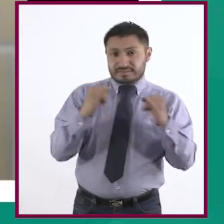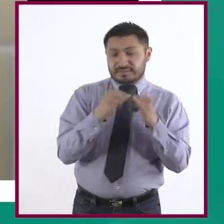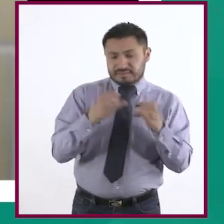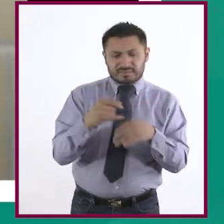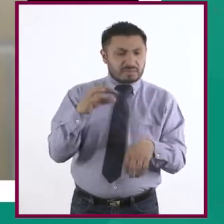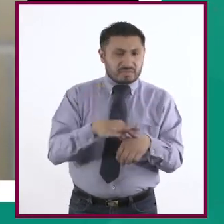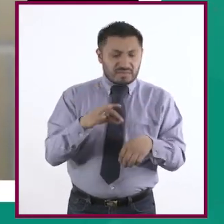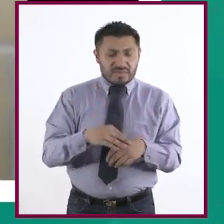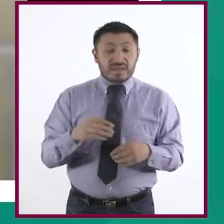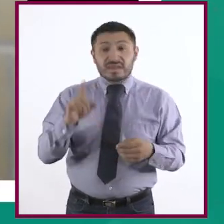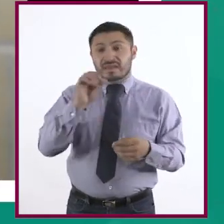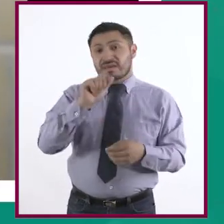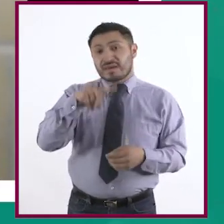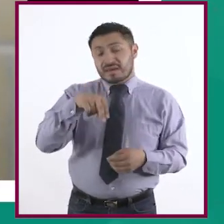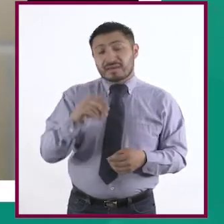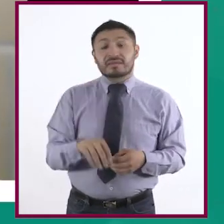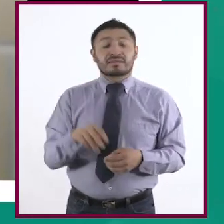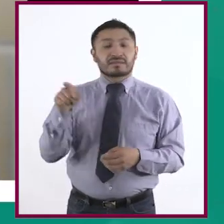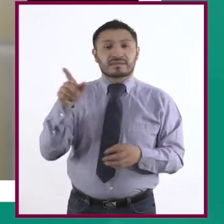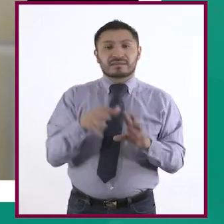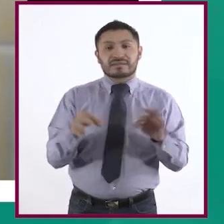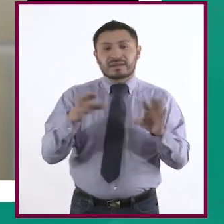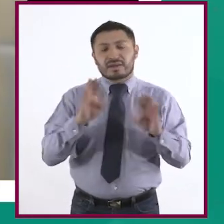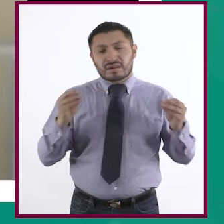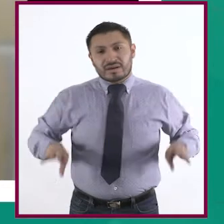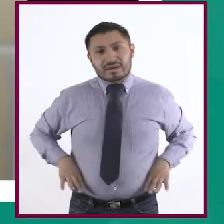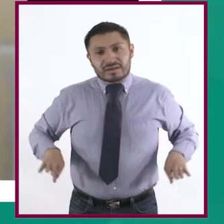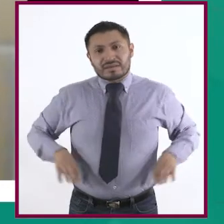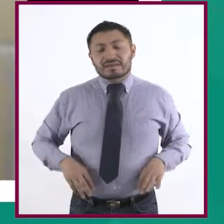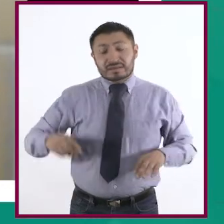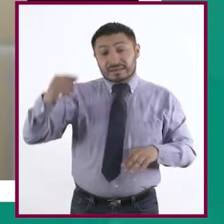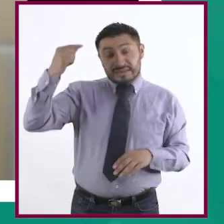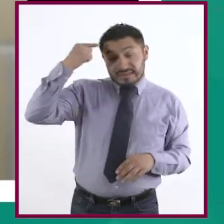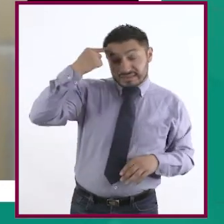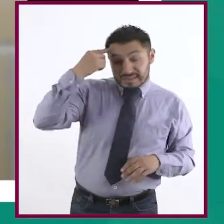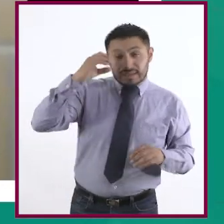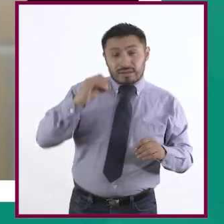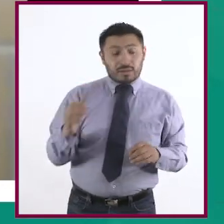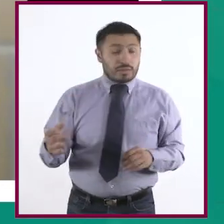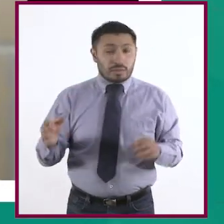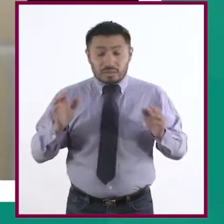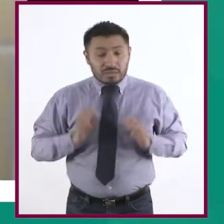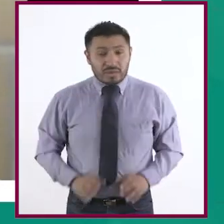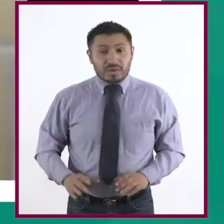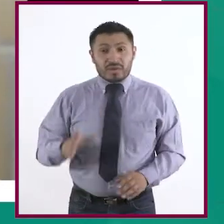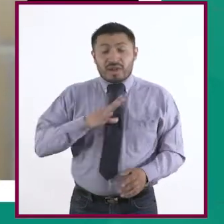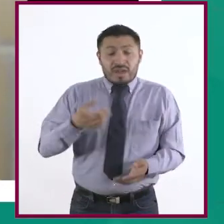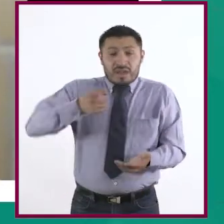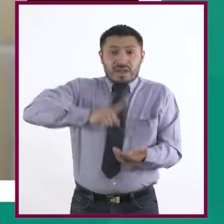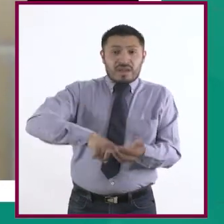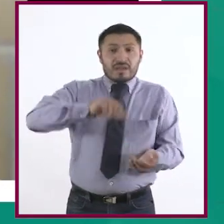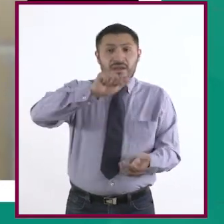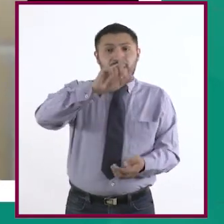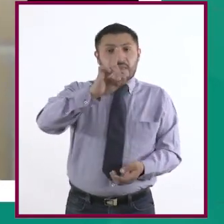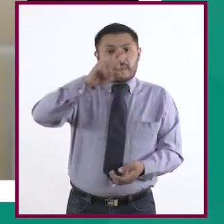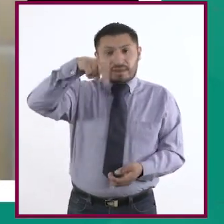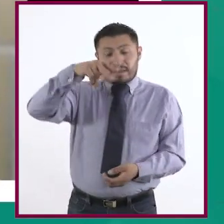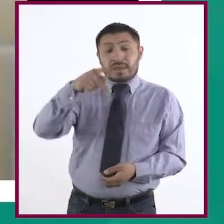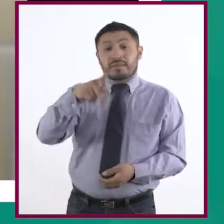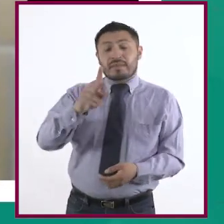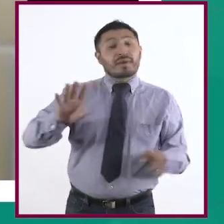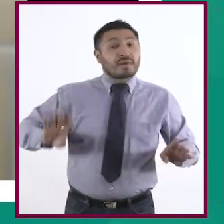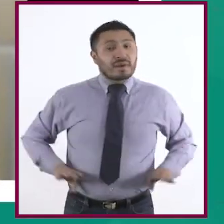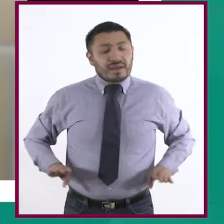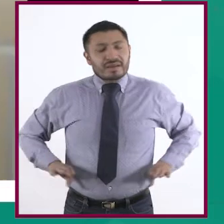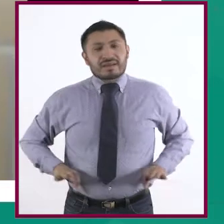muchas características físicas o psíquicas de un individuo se heredan a través de los genes, pero que aunque estas características van a enmarcar